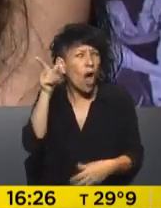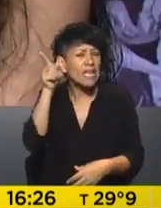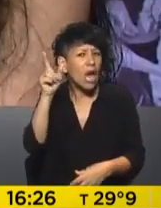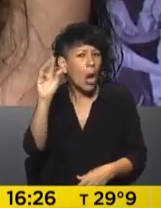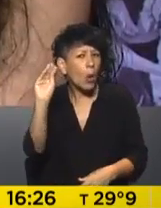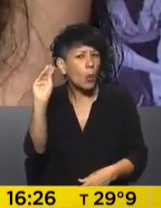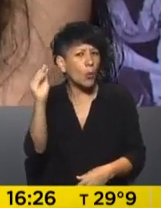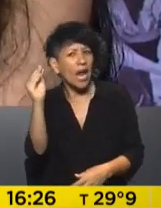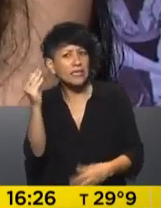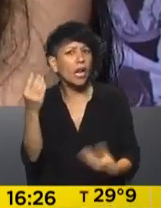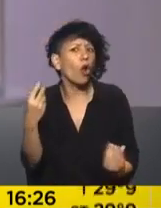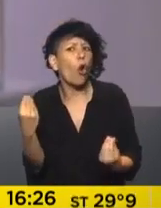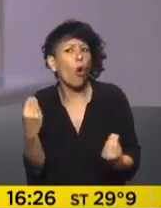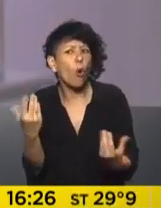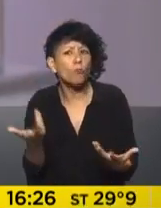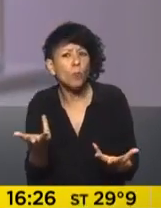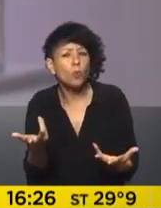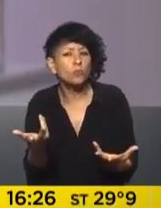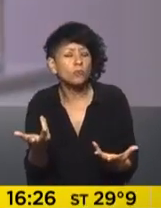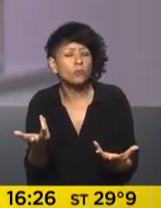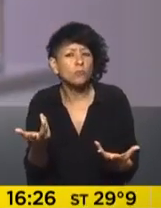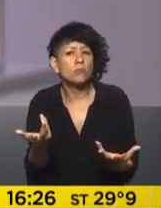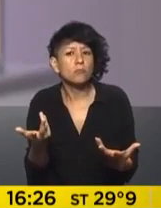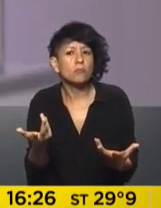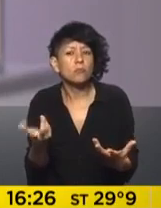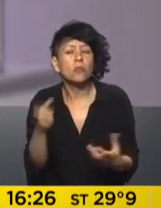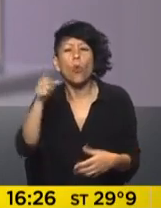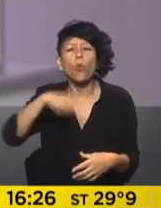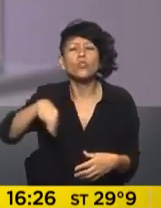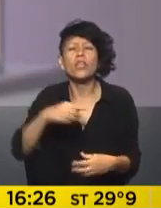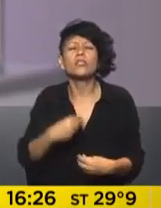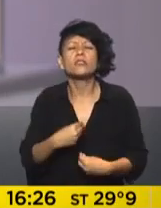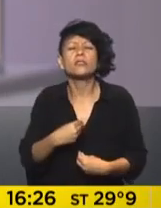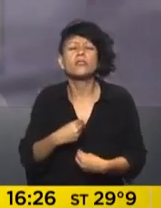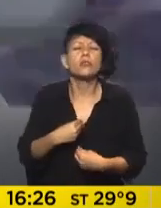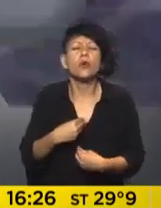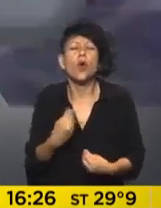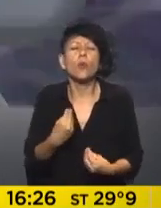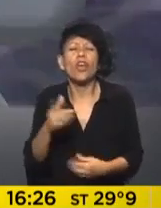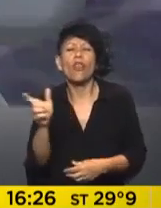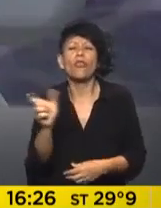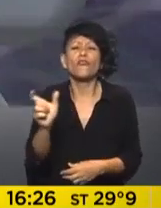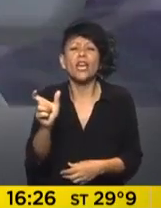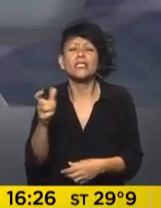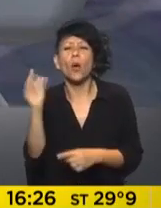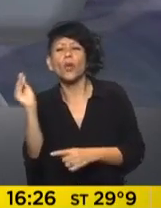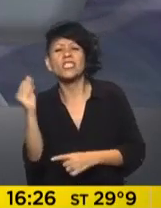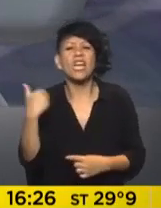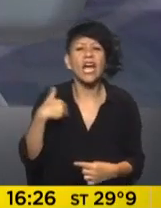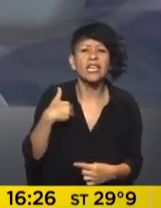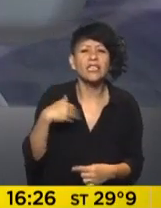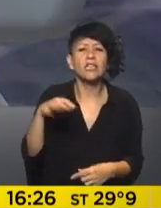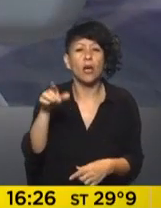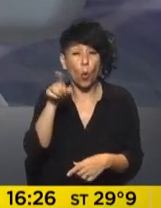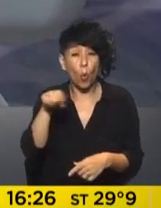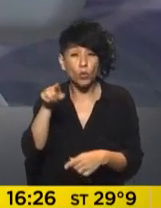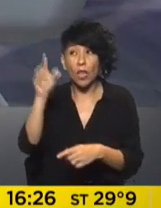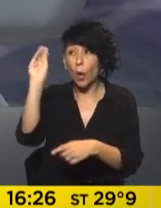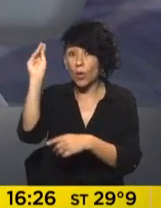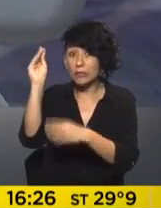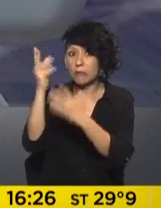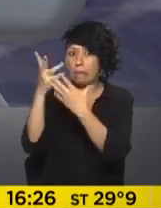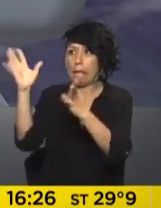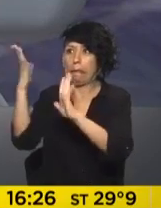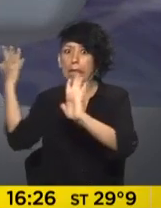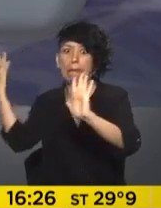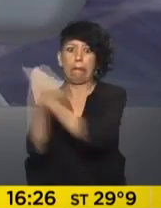la apuesta en Brasil y cómo sienten ustedes esa diferencia, digamos, o si realmente sucedió así, que se vinieron huyendo de